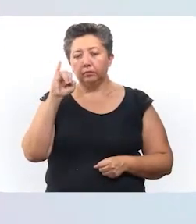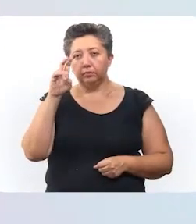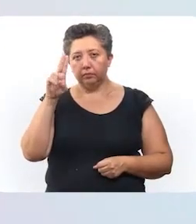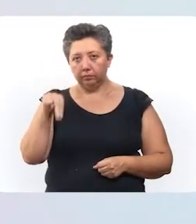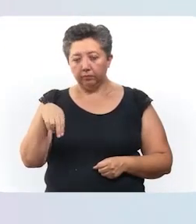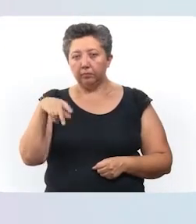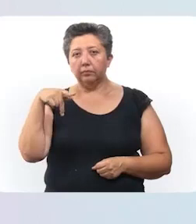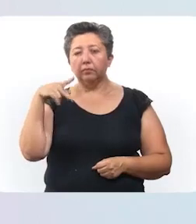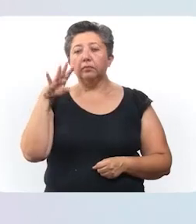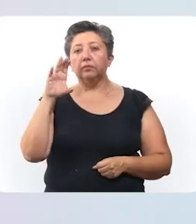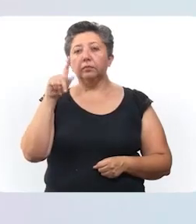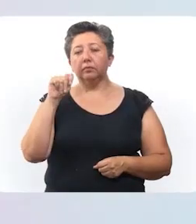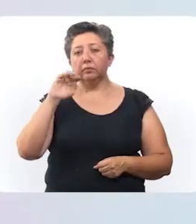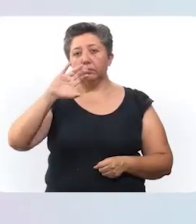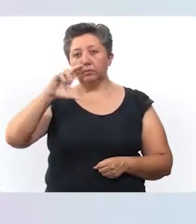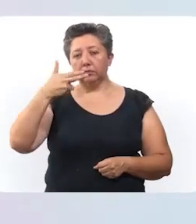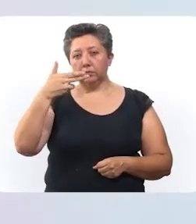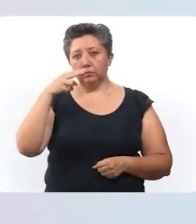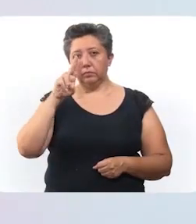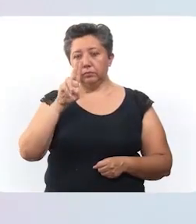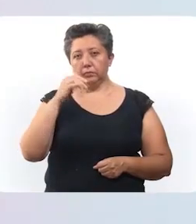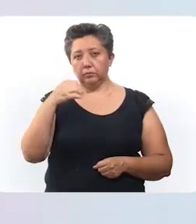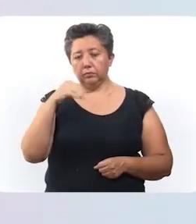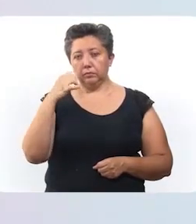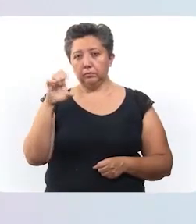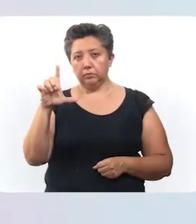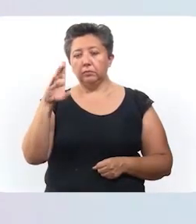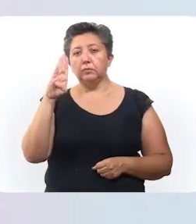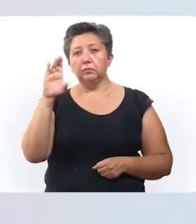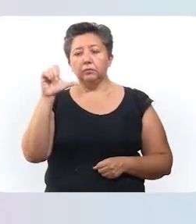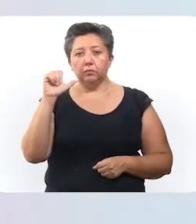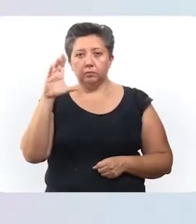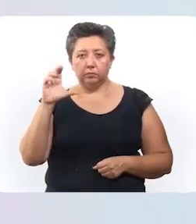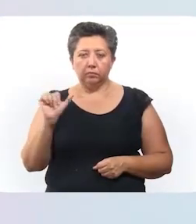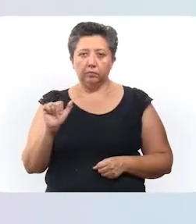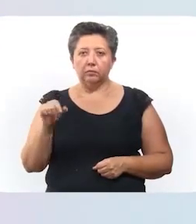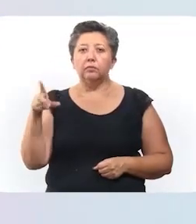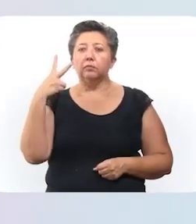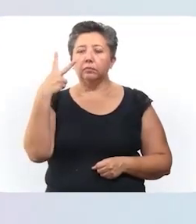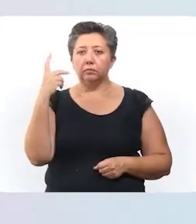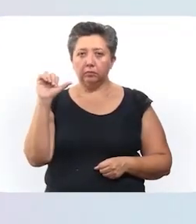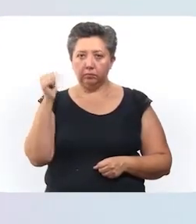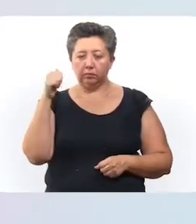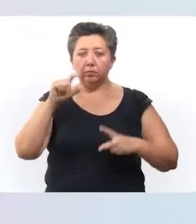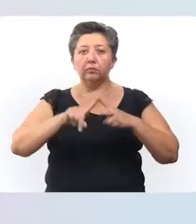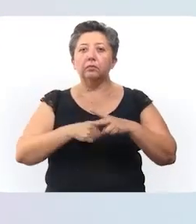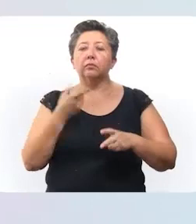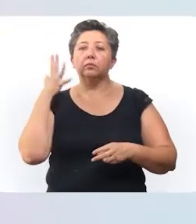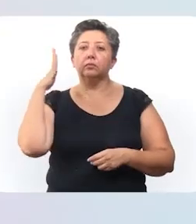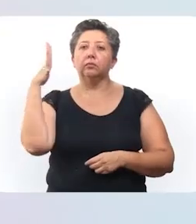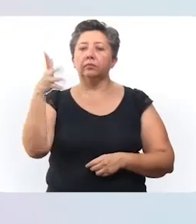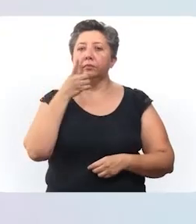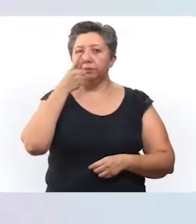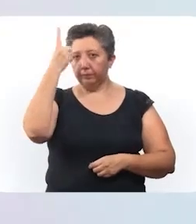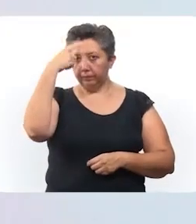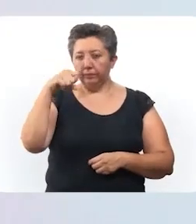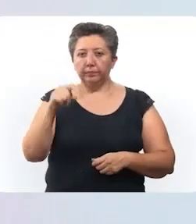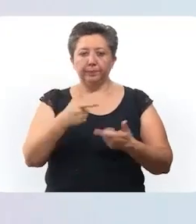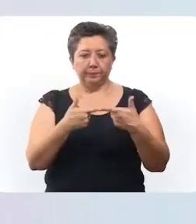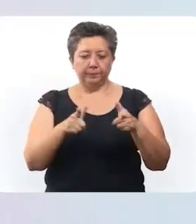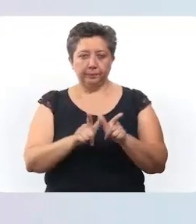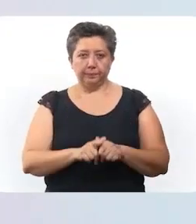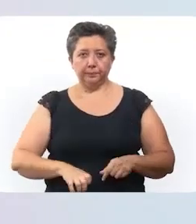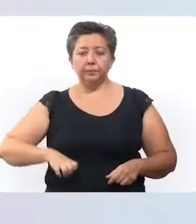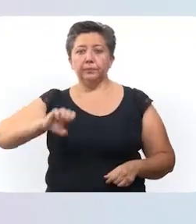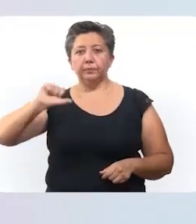Bocobá, Cantamayec, Chumayel, Sanacat y Baca. A partir del 2 de agosto se iniciará la aplicación para el mismo grupo de